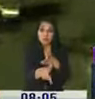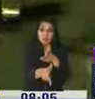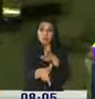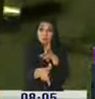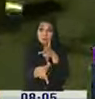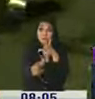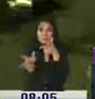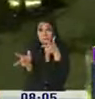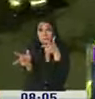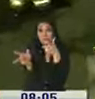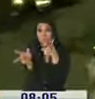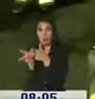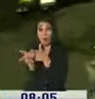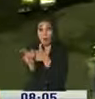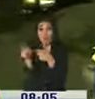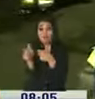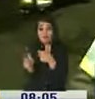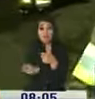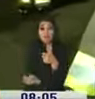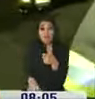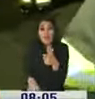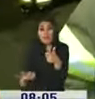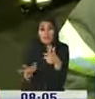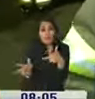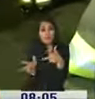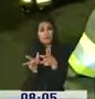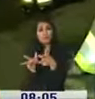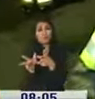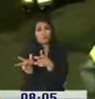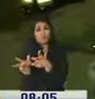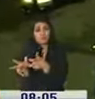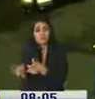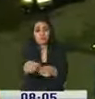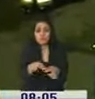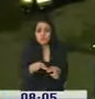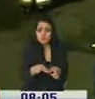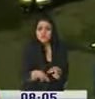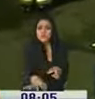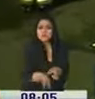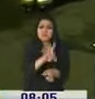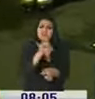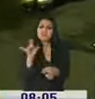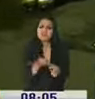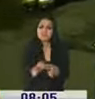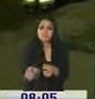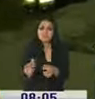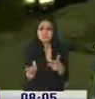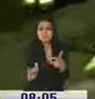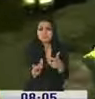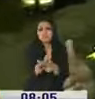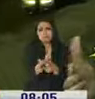ha impactado, empieza a frenarle. Tenemos aproximadamente una huella de frenado entre 800 metros.